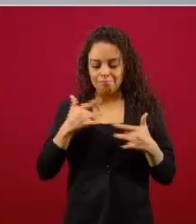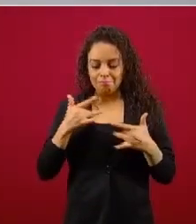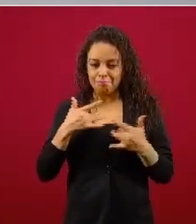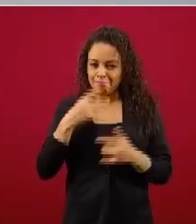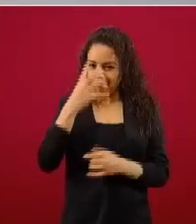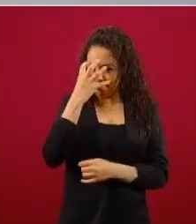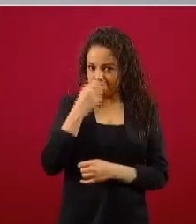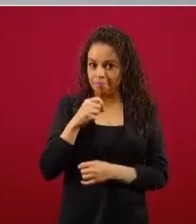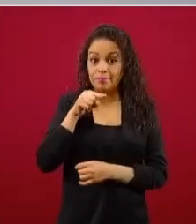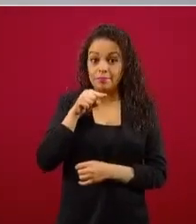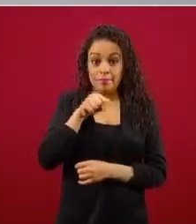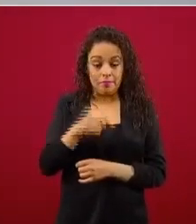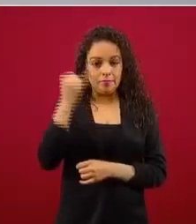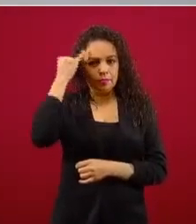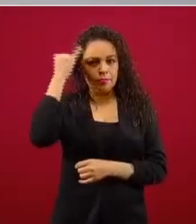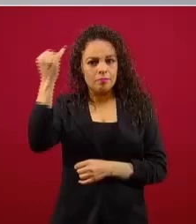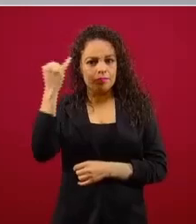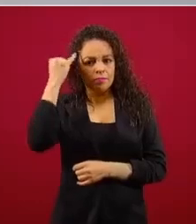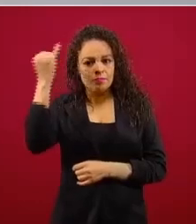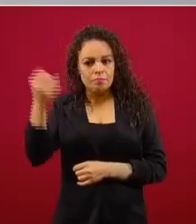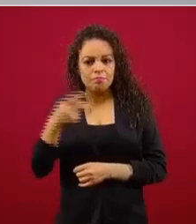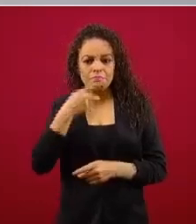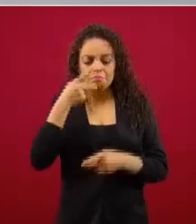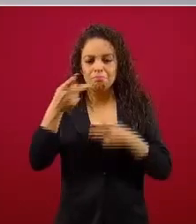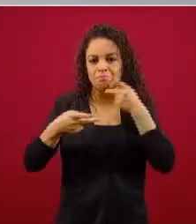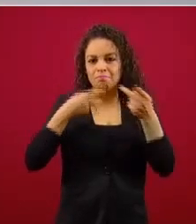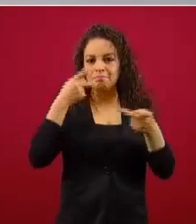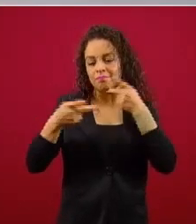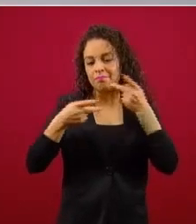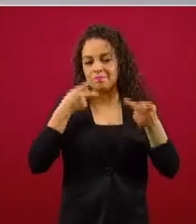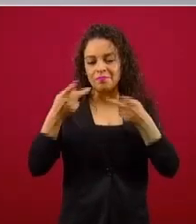un desplegado de